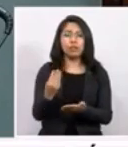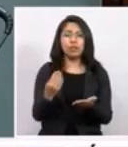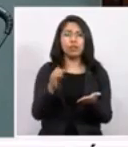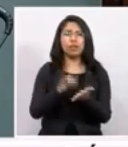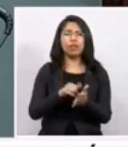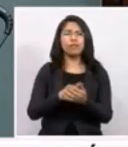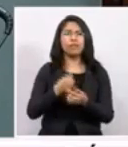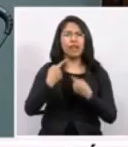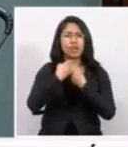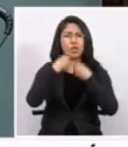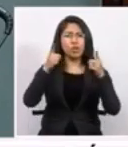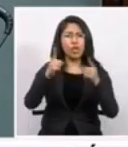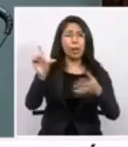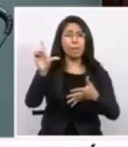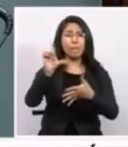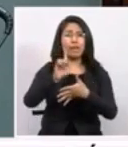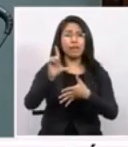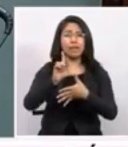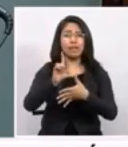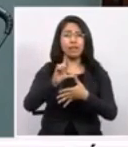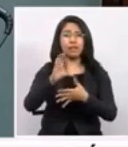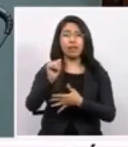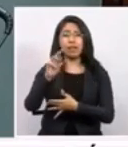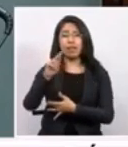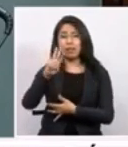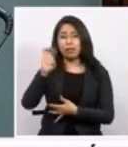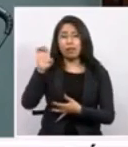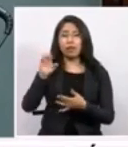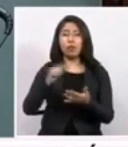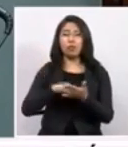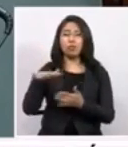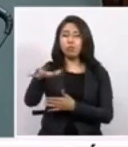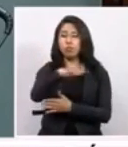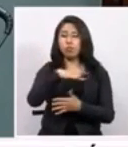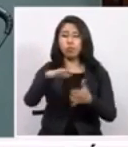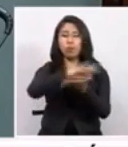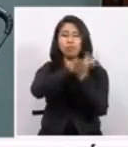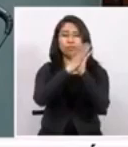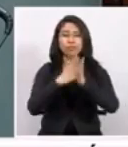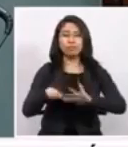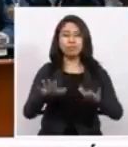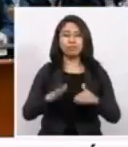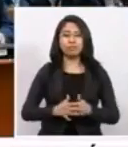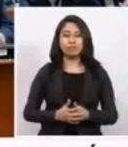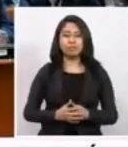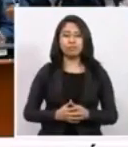cuando declaramos a América Latina y el Caribe como un territorio de paz.